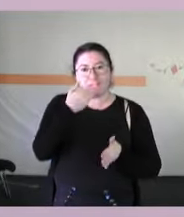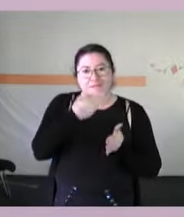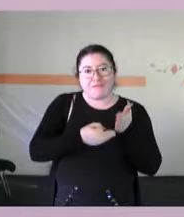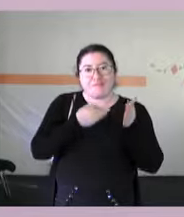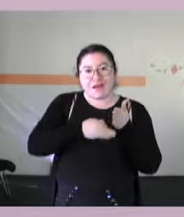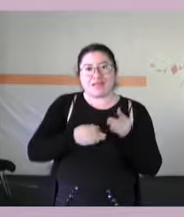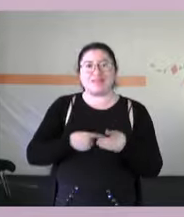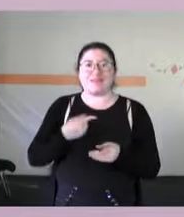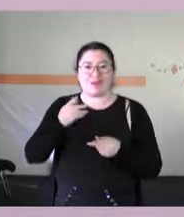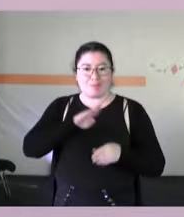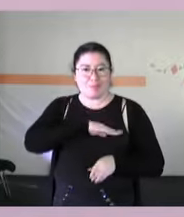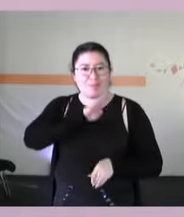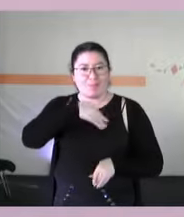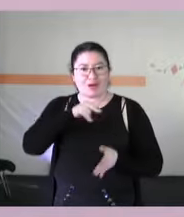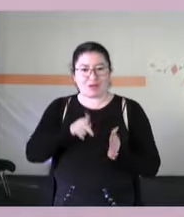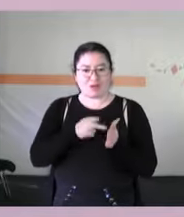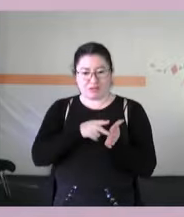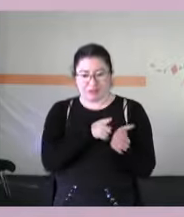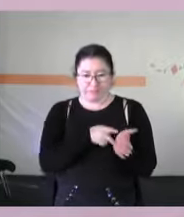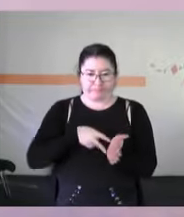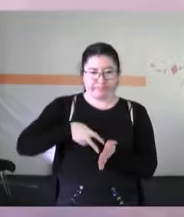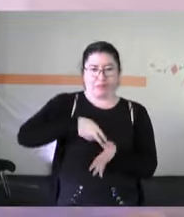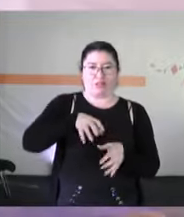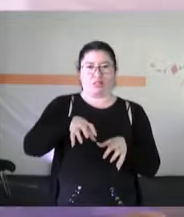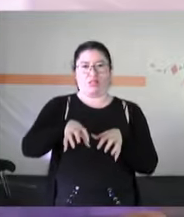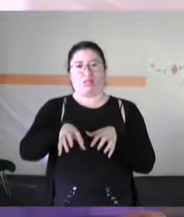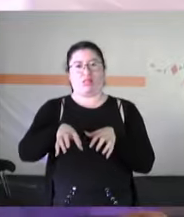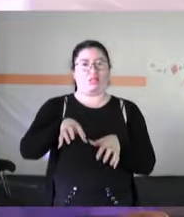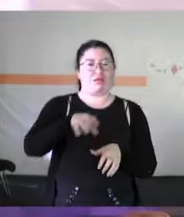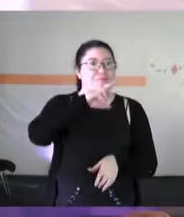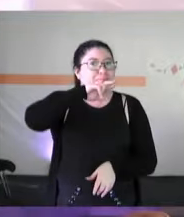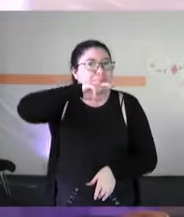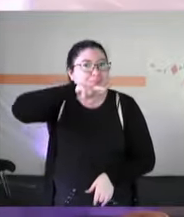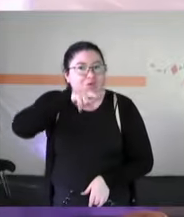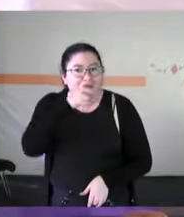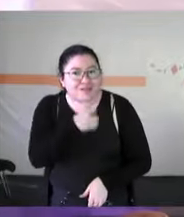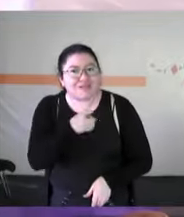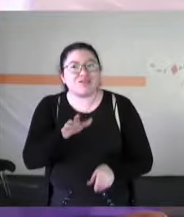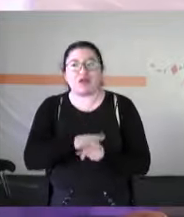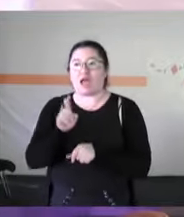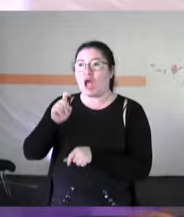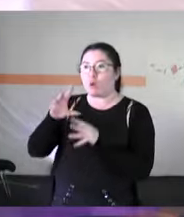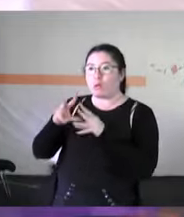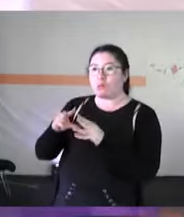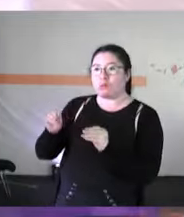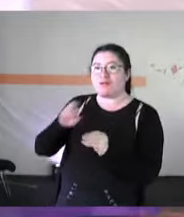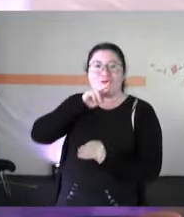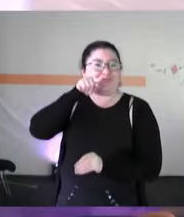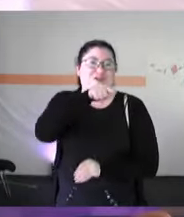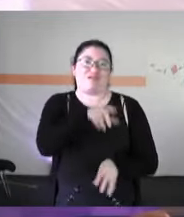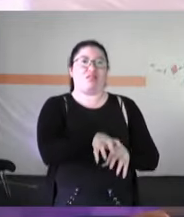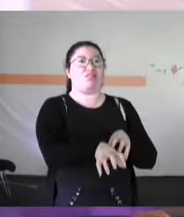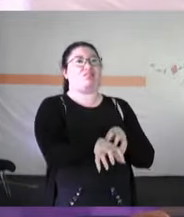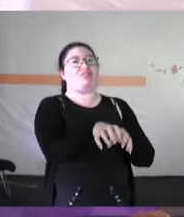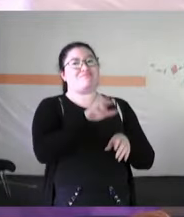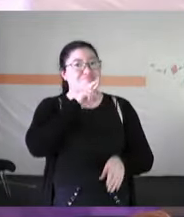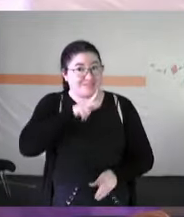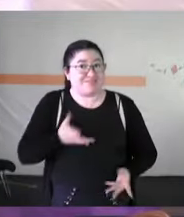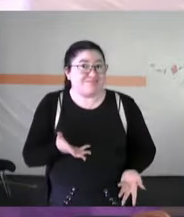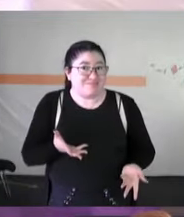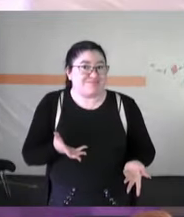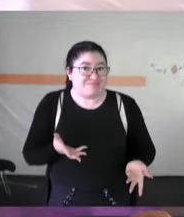sin agua, digamos, no sé, por lo menos la muerte es más rápida, pero la muerte de sed debe ser horrible, o que